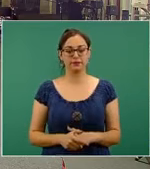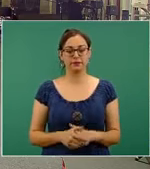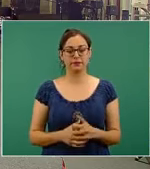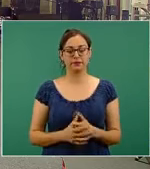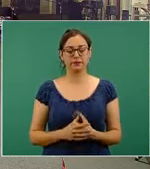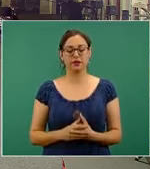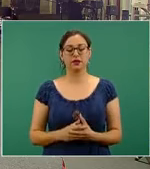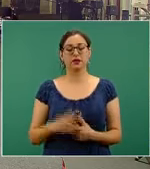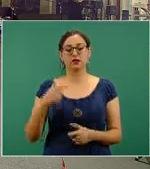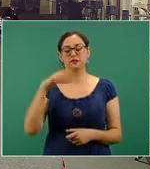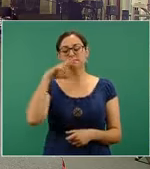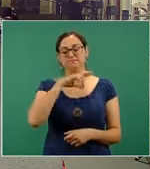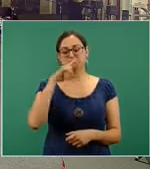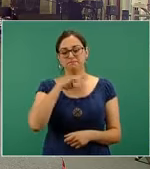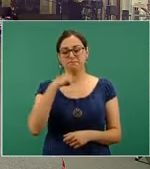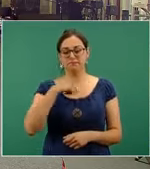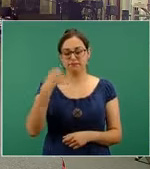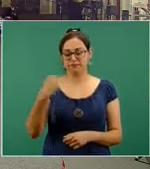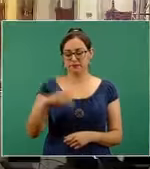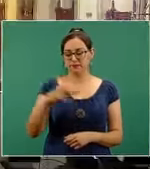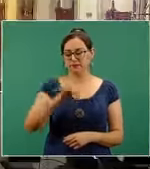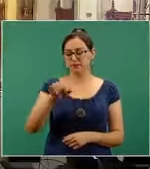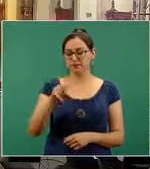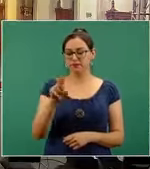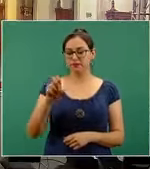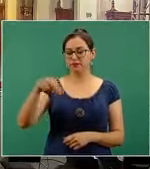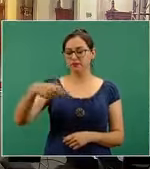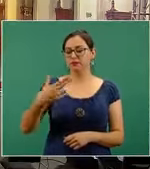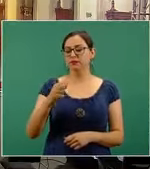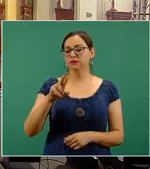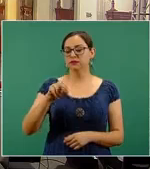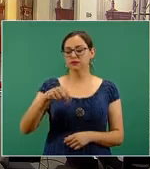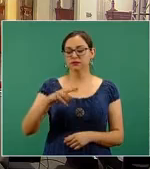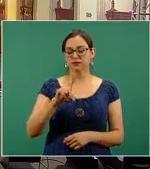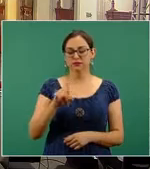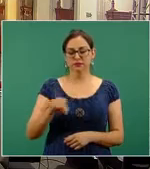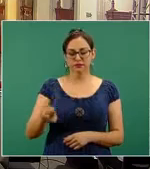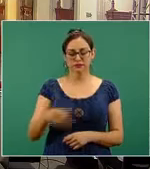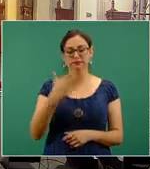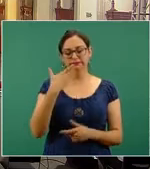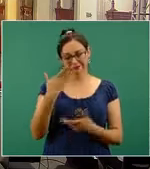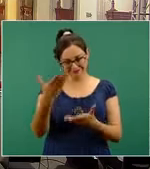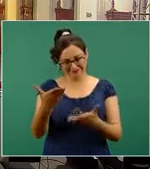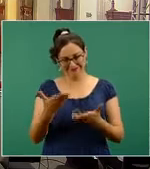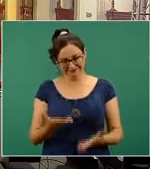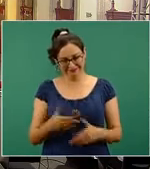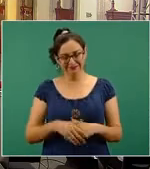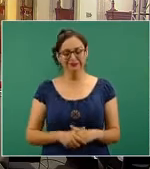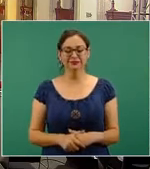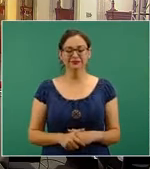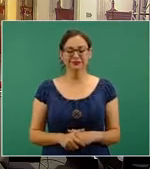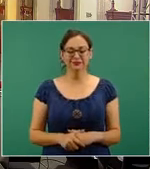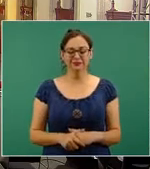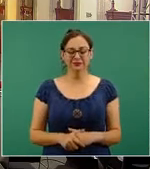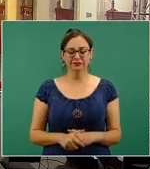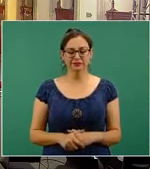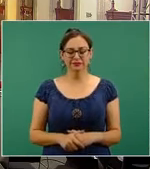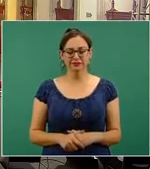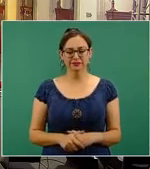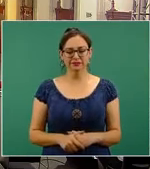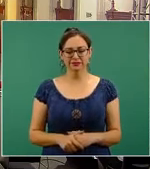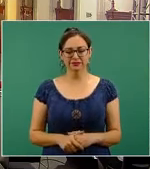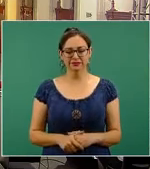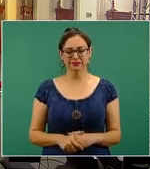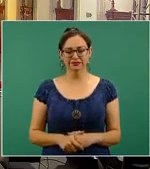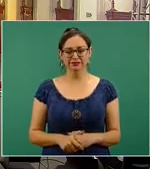Sí, rápidamente, buenas noches. Juan Hernández, del periódico Basta del Grupo Cantón. Bueno, antes de nada, la bienvenida. Y rápidamente,